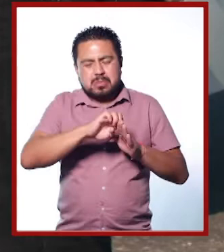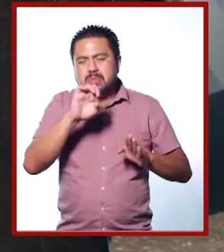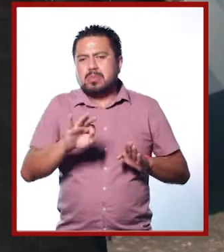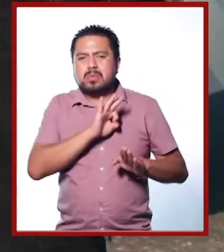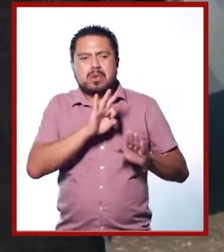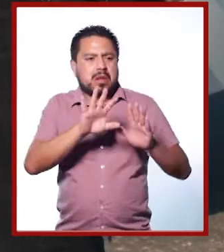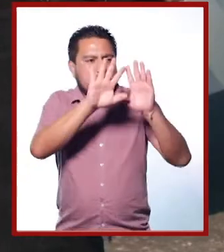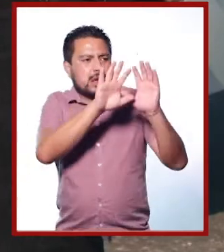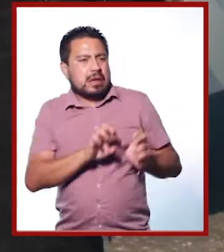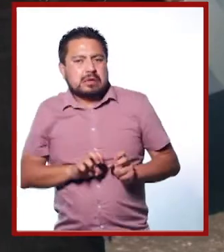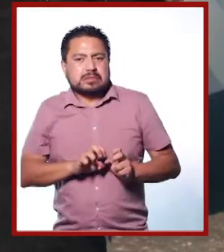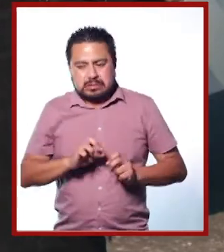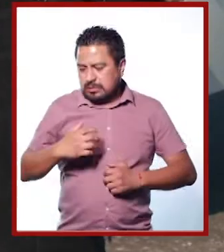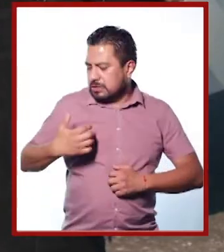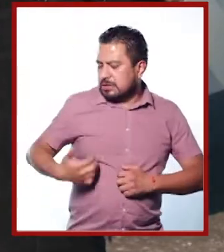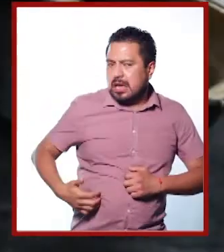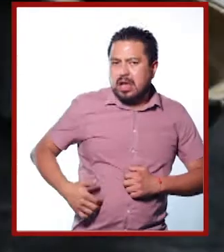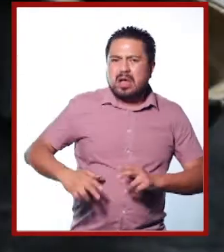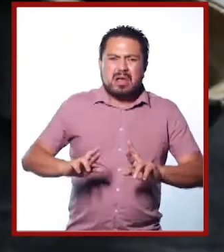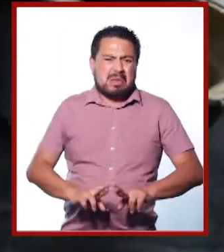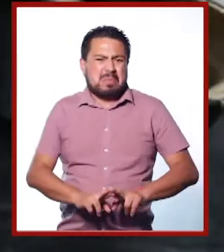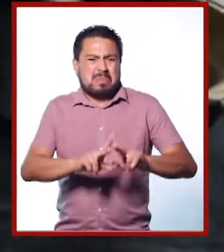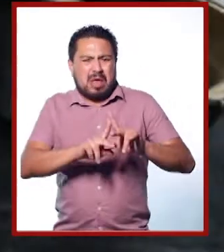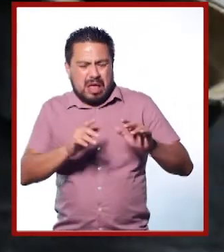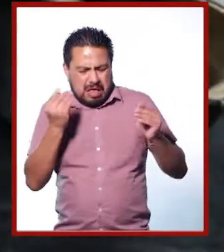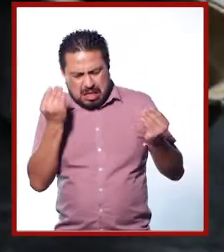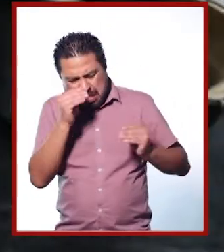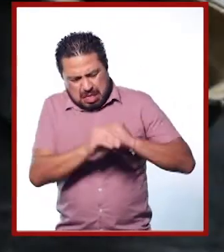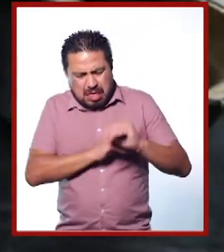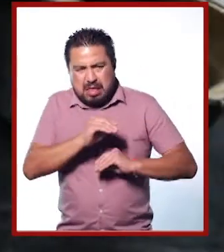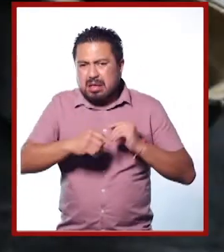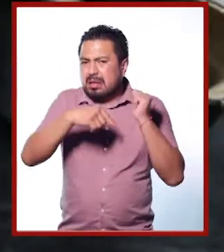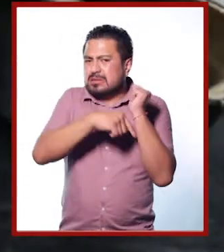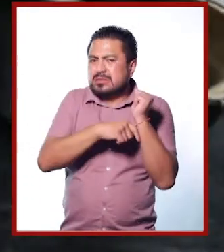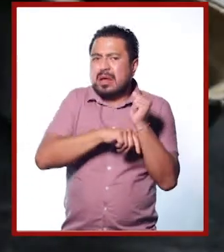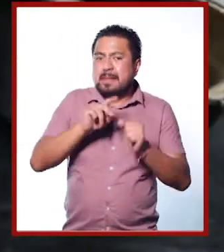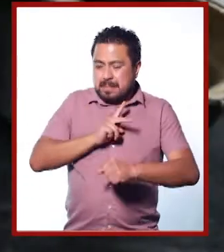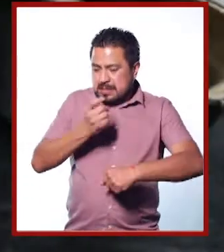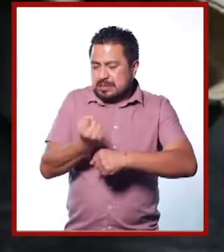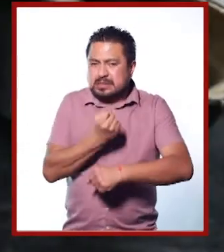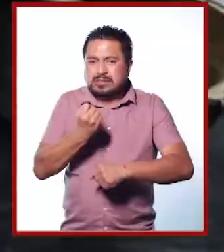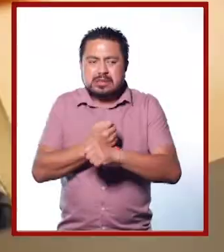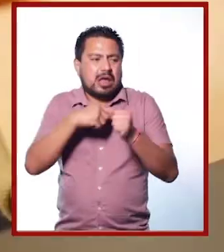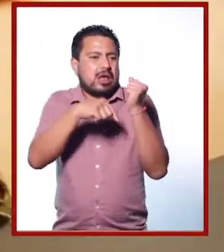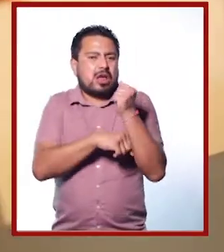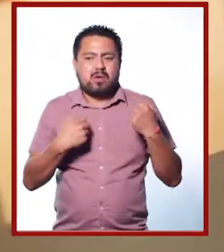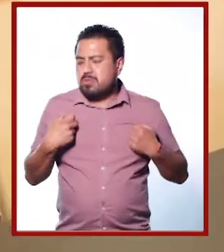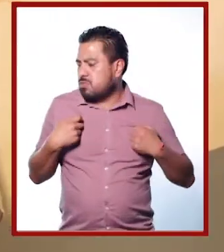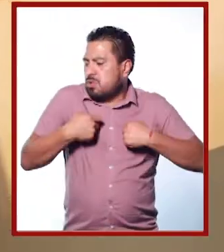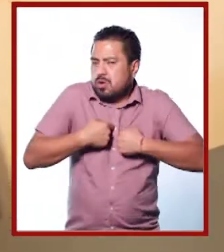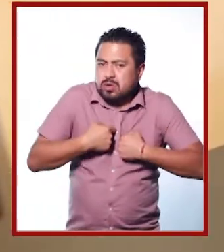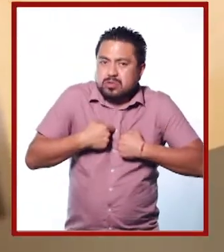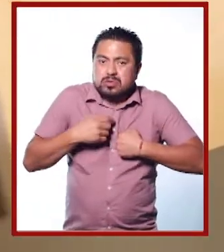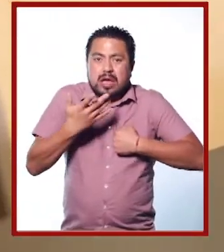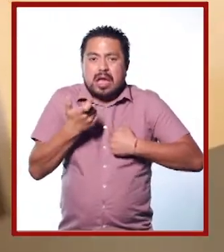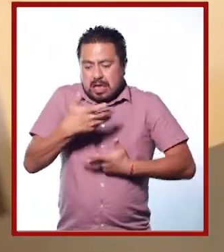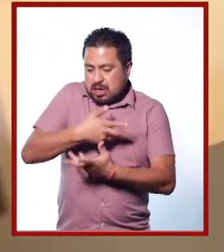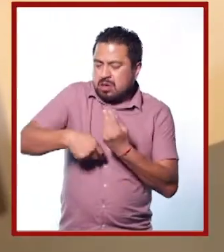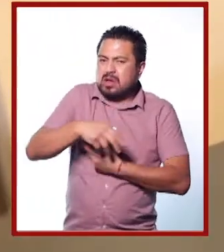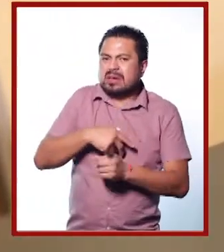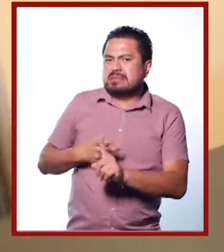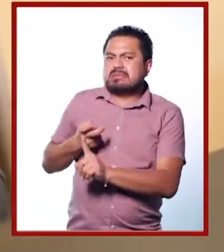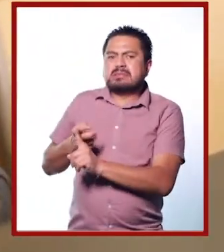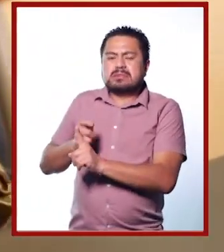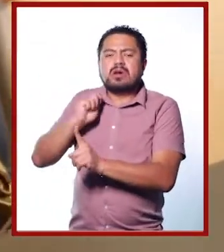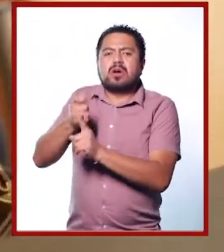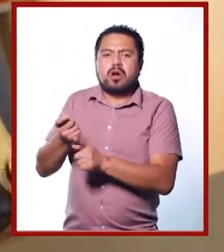que sustraigan mi celular, que me rompan la maqueta, que me escondan los zapatos, que me escondan la mochila. La económica, que